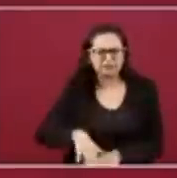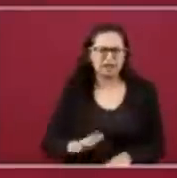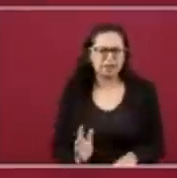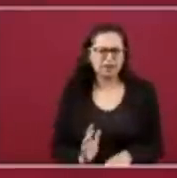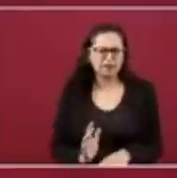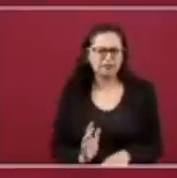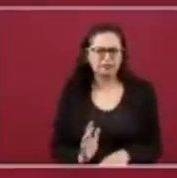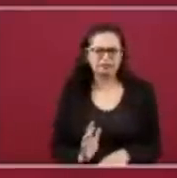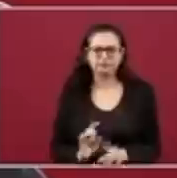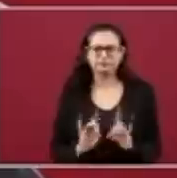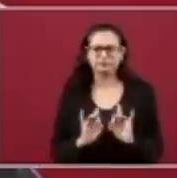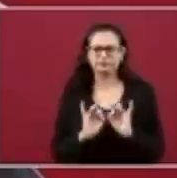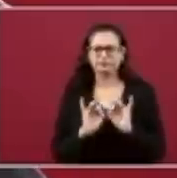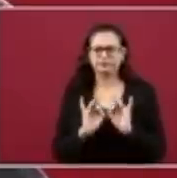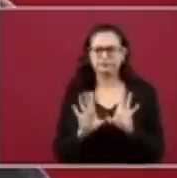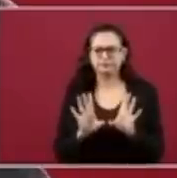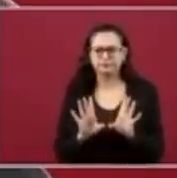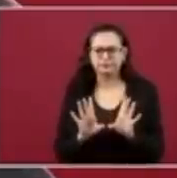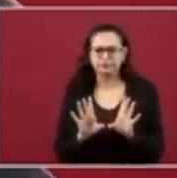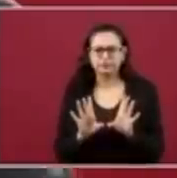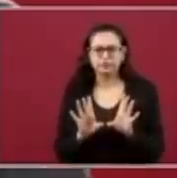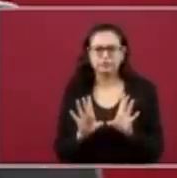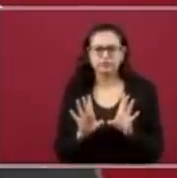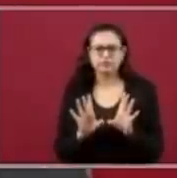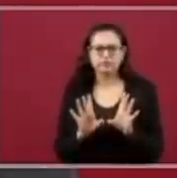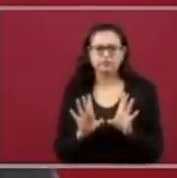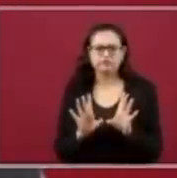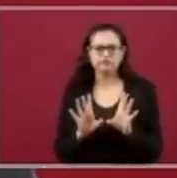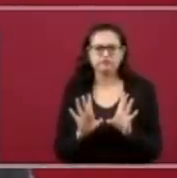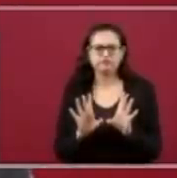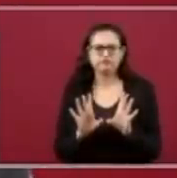una situación de